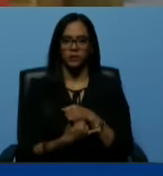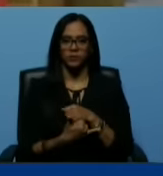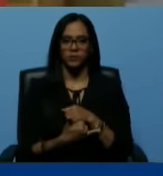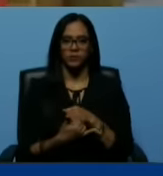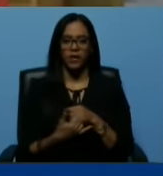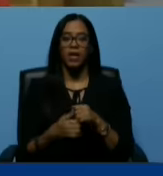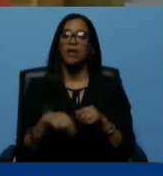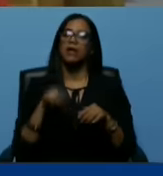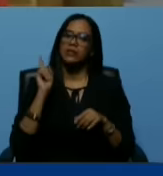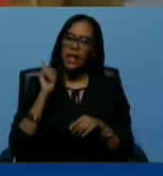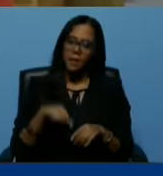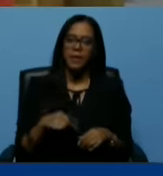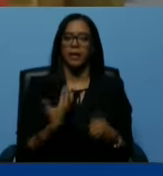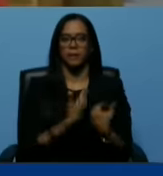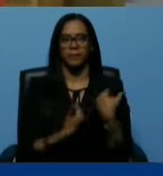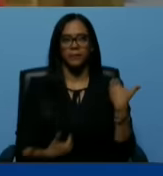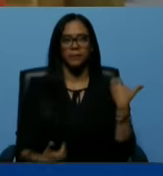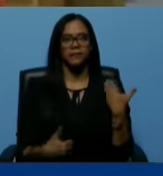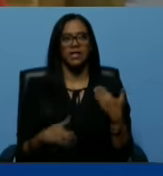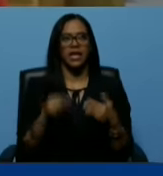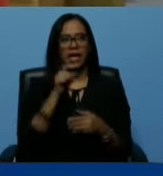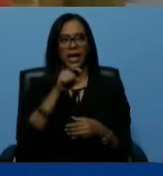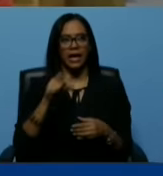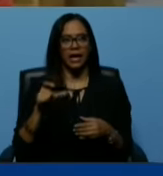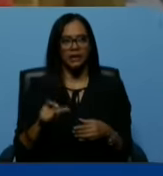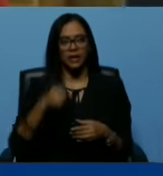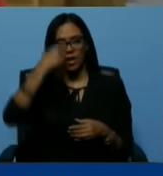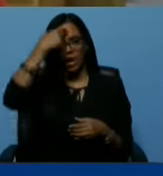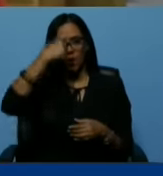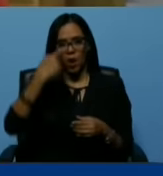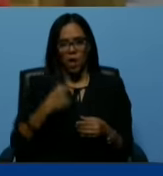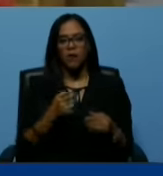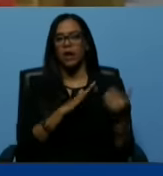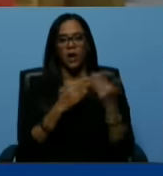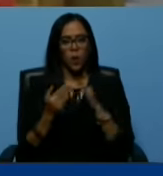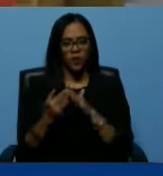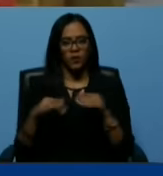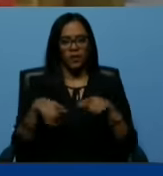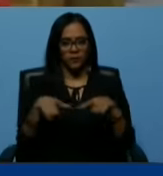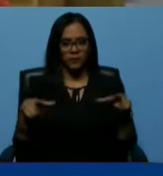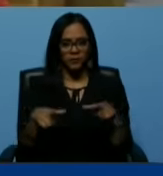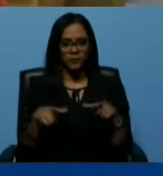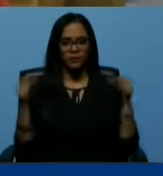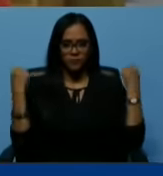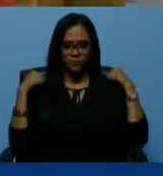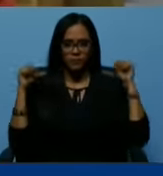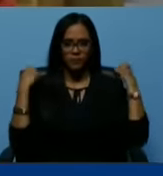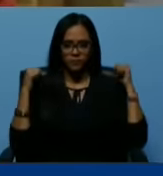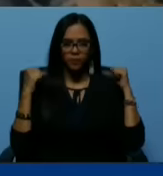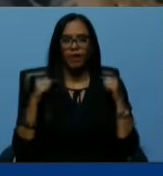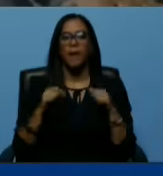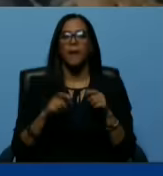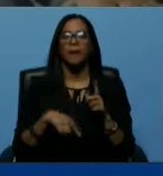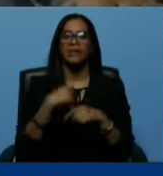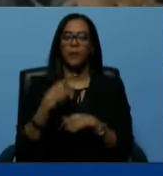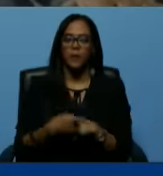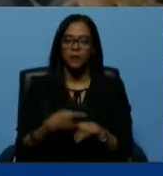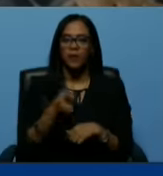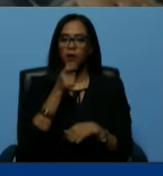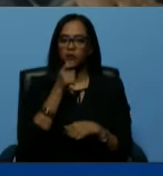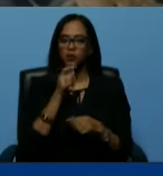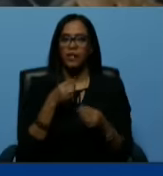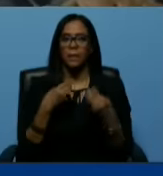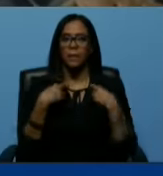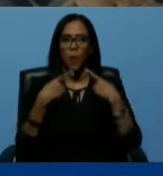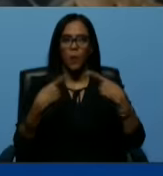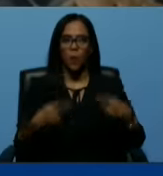vez, presidente, la gente está preparándose, el pueblo, las comunas, los circuitos, para esta próxima consulta popular. Hay un gran